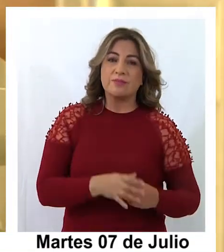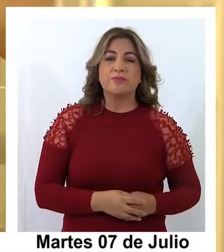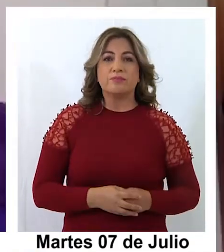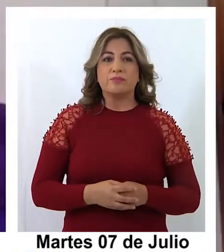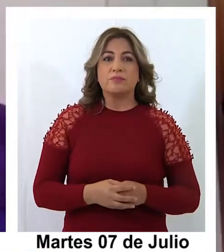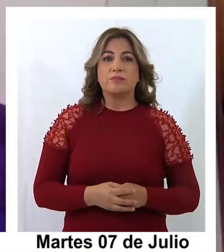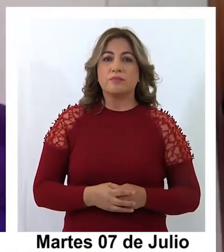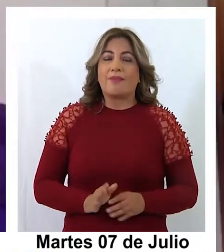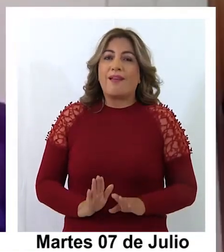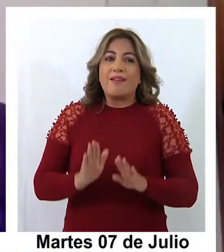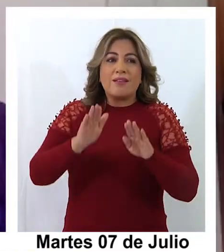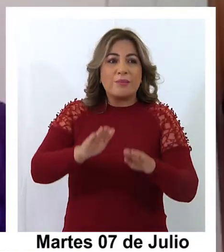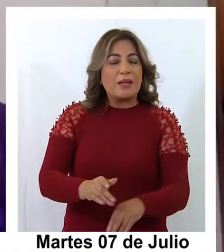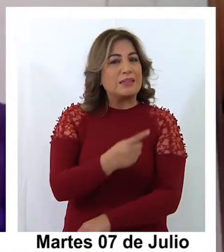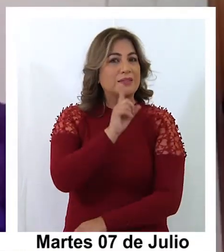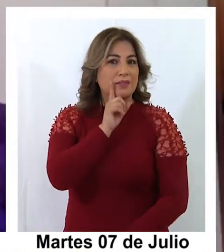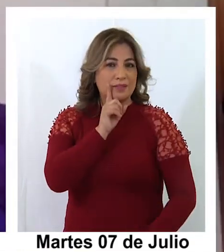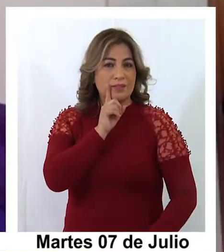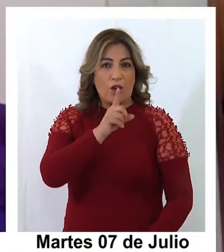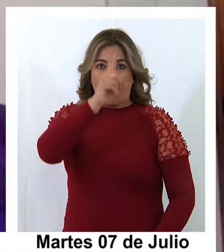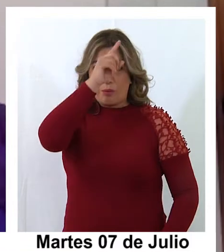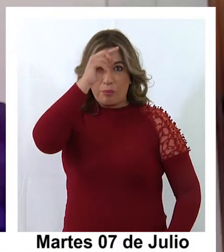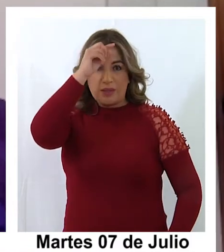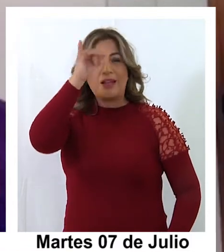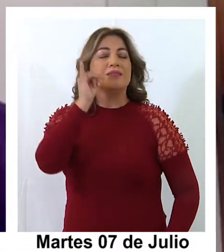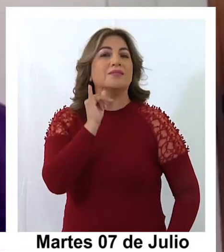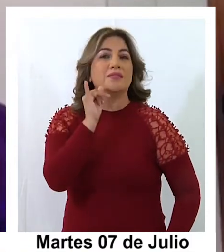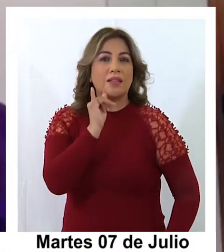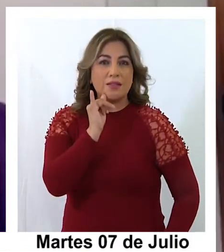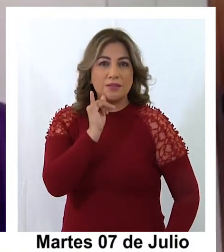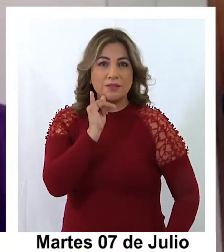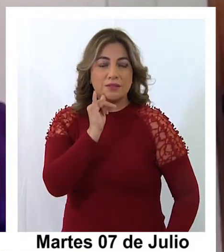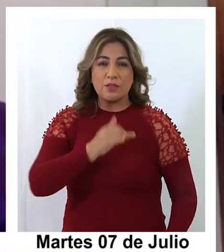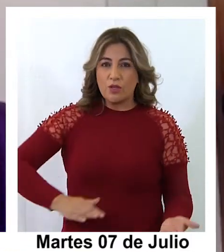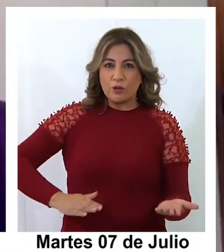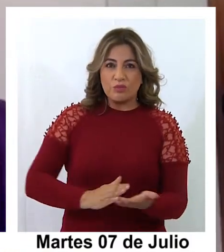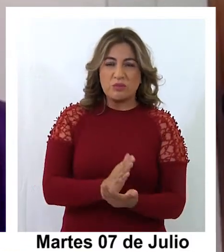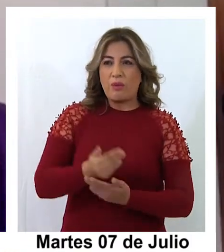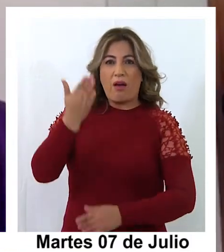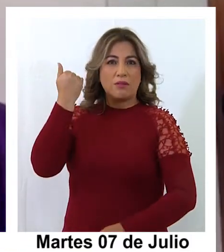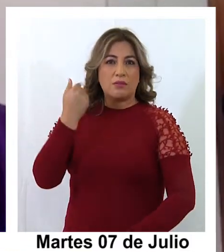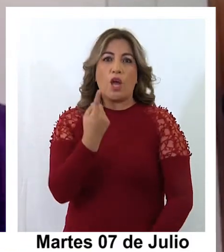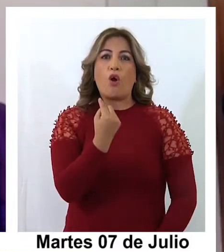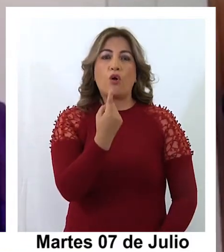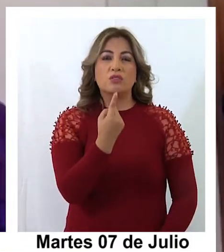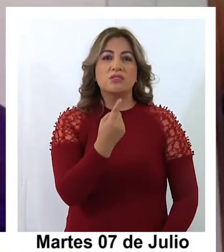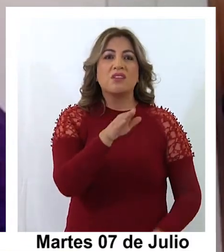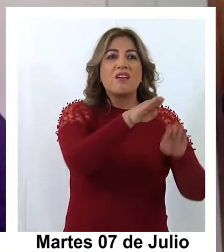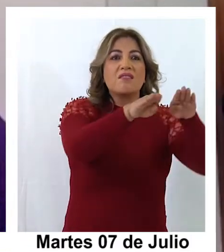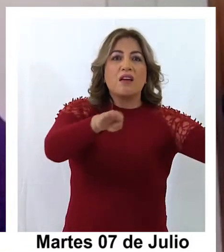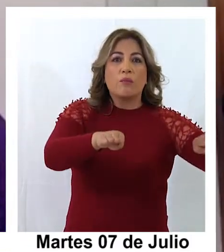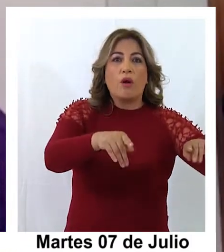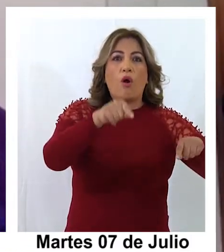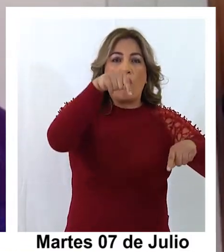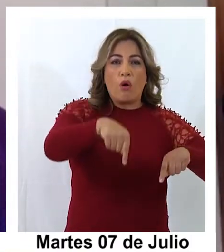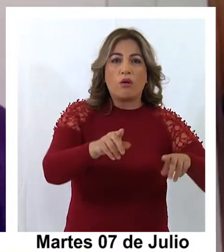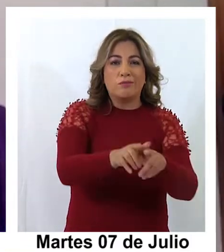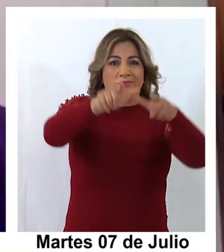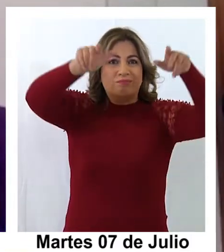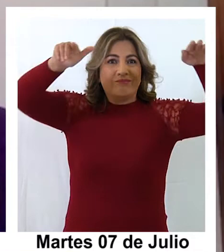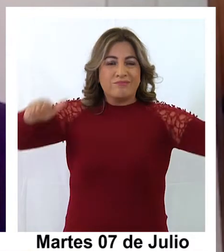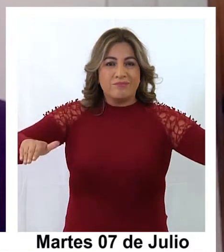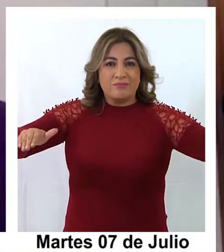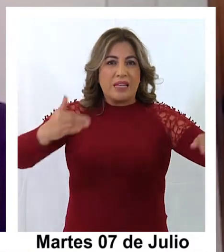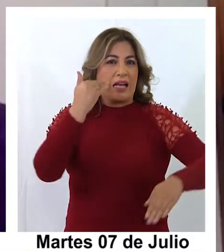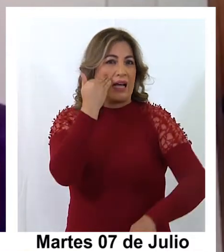El fortalecimiento que ha tenido el hospital regional, ¿no es cierto? Partimos teniendo 11 camas críticas, hoy día somos capaces